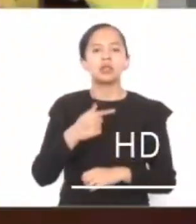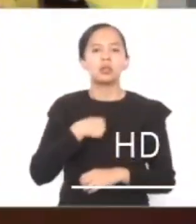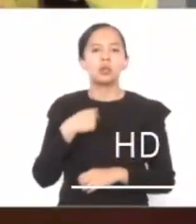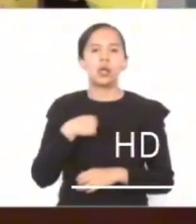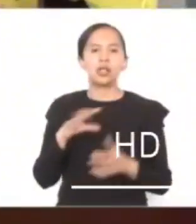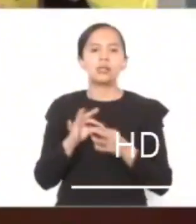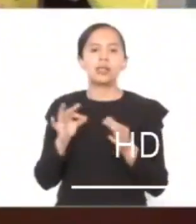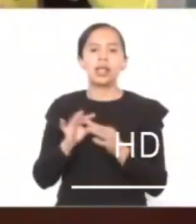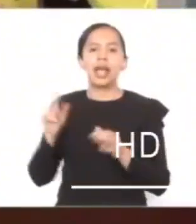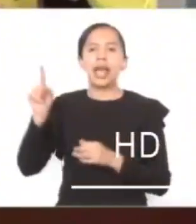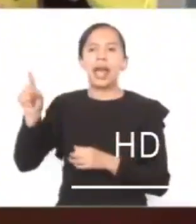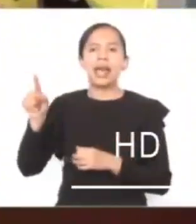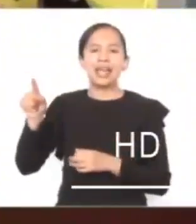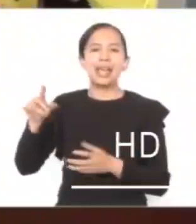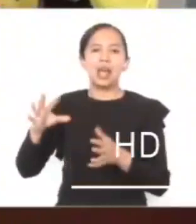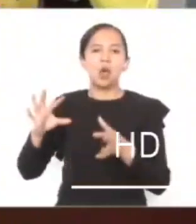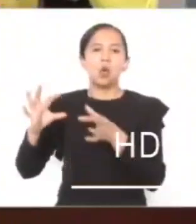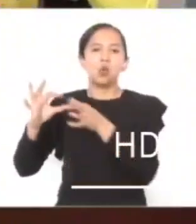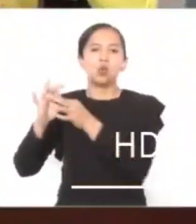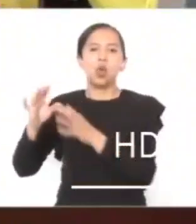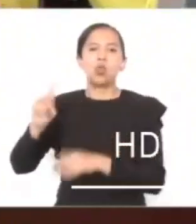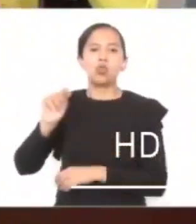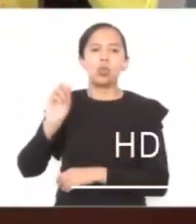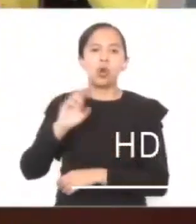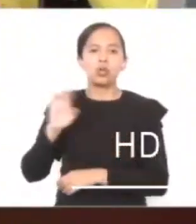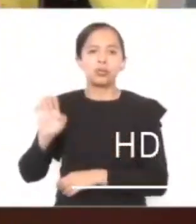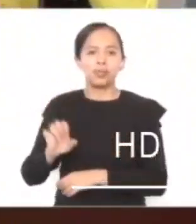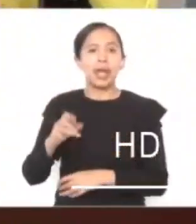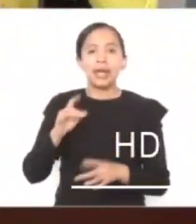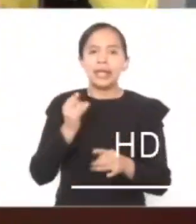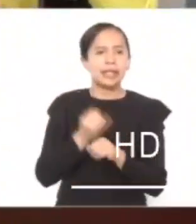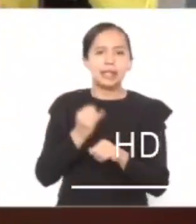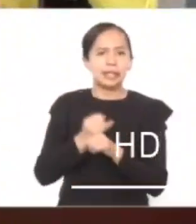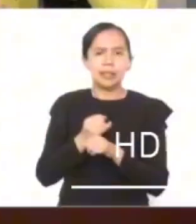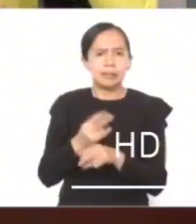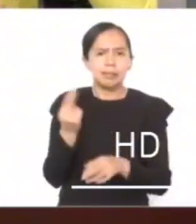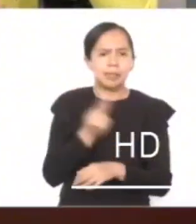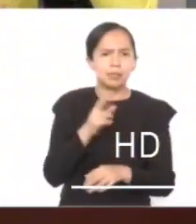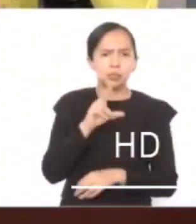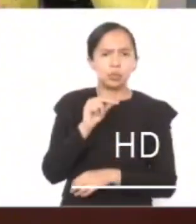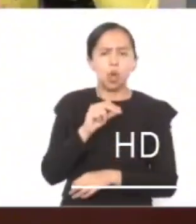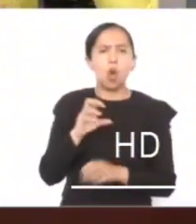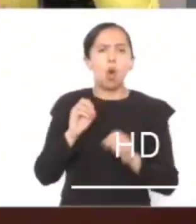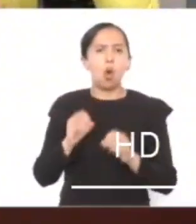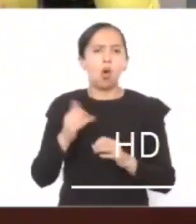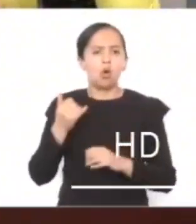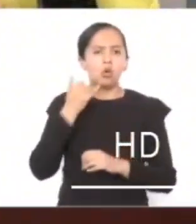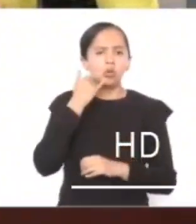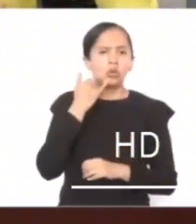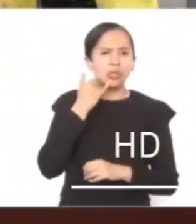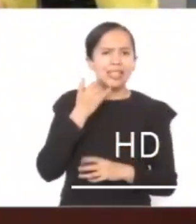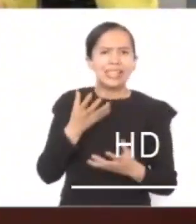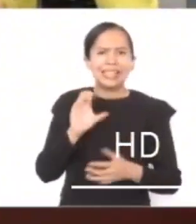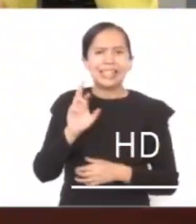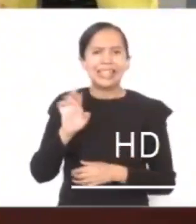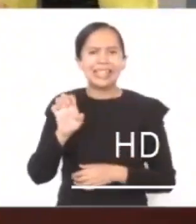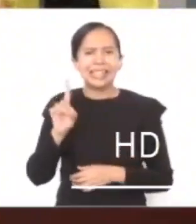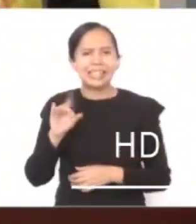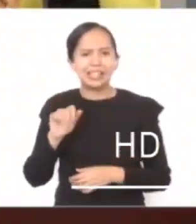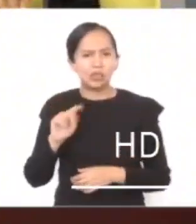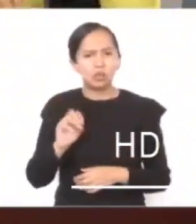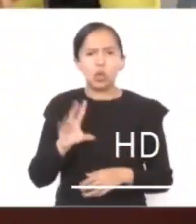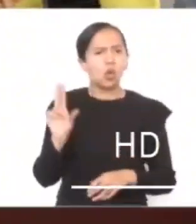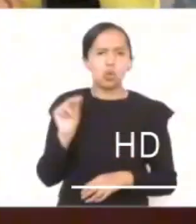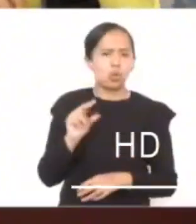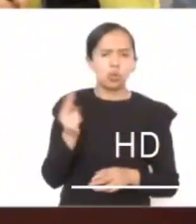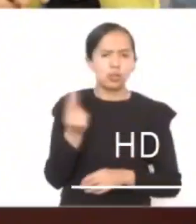está registrado a la torre. No, efectivamente no tiene que tener ni internet ni saldo. Esa es una de las principales ventajas de hacerlo por esta vía. El